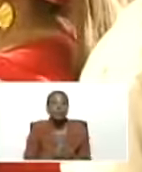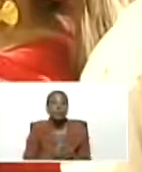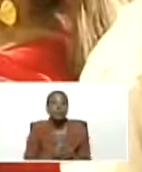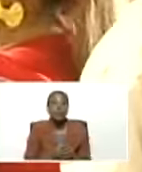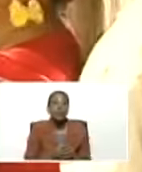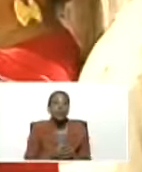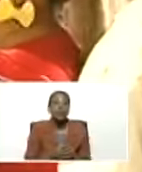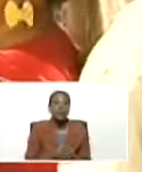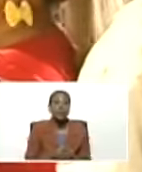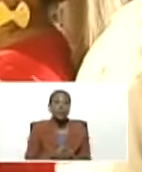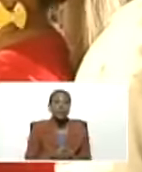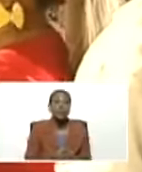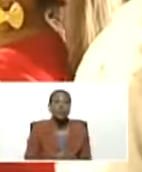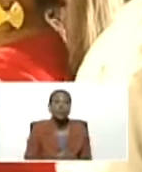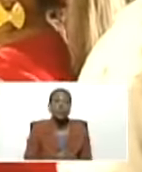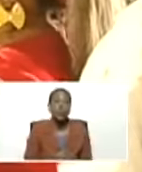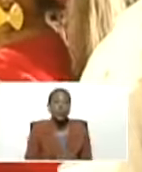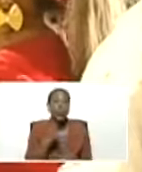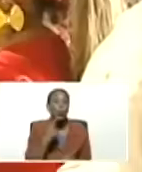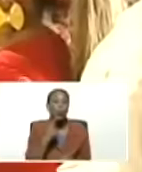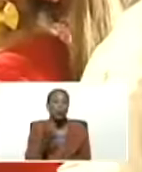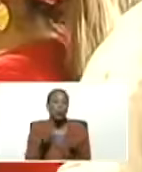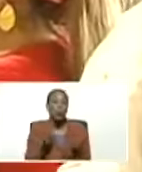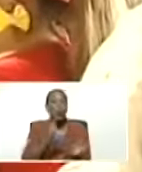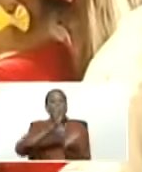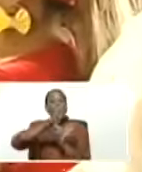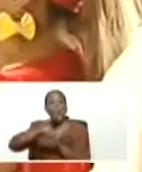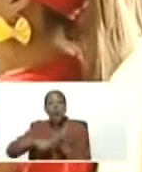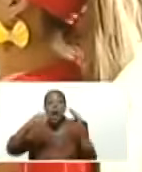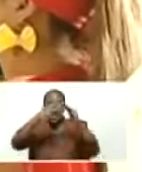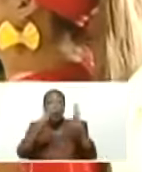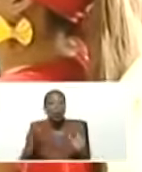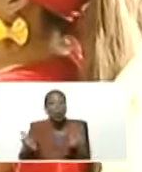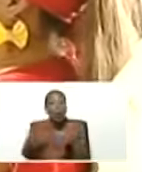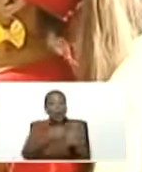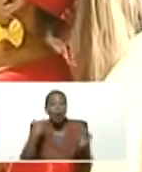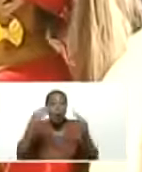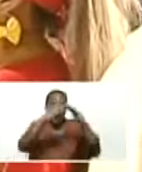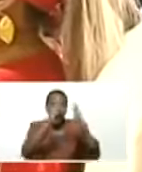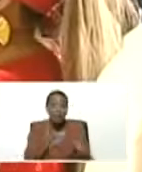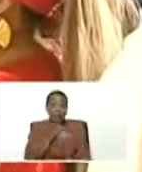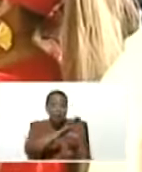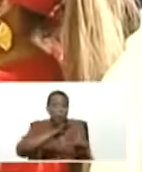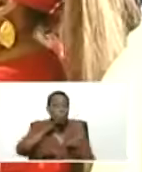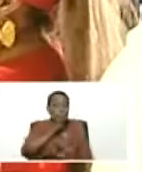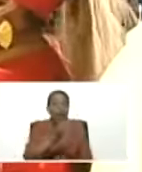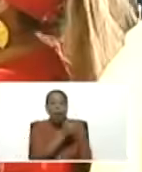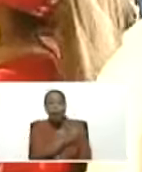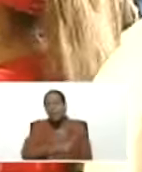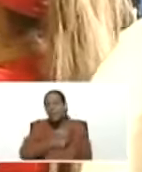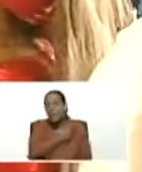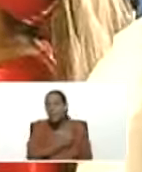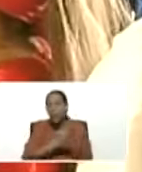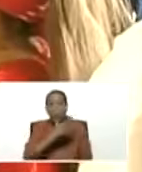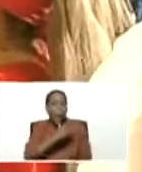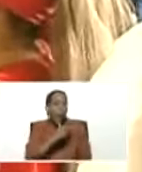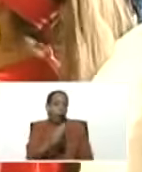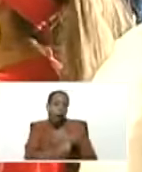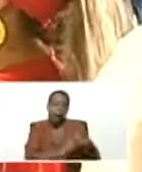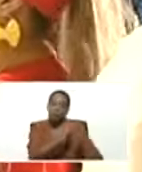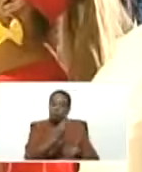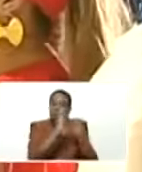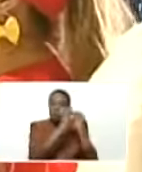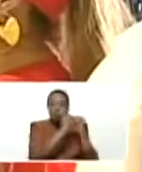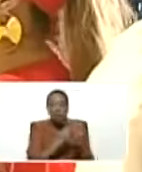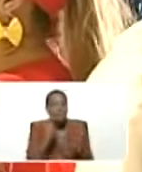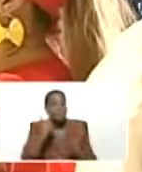se te escucha nada, Marisela. Nos quitaron la Casa de la Cultura y, lamentándolo mucho, no han hecho nada.